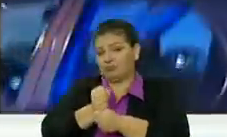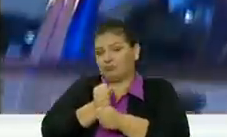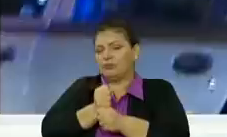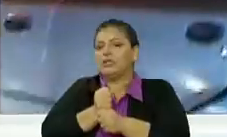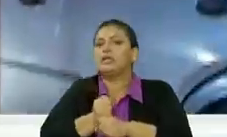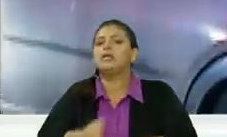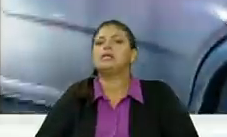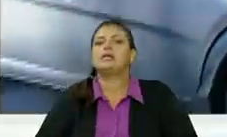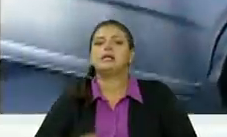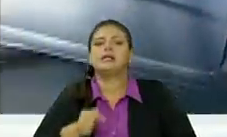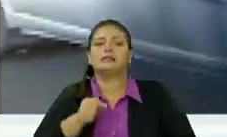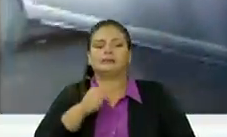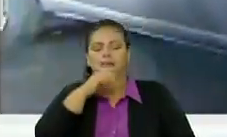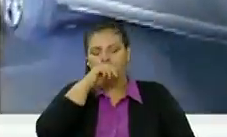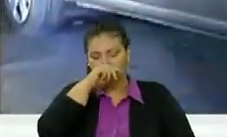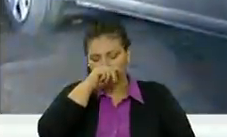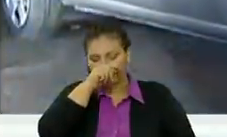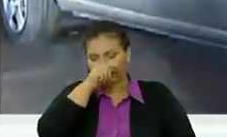de la urbe.